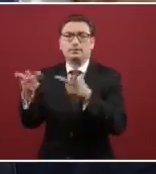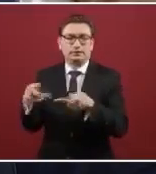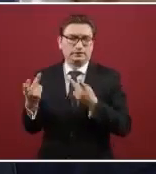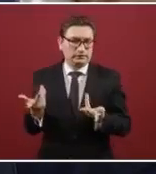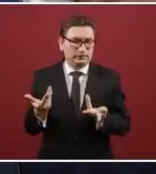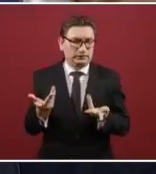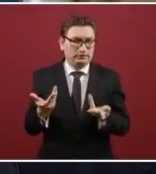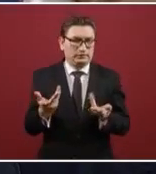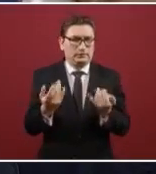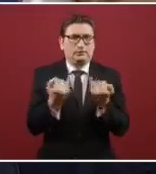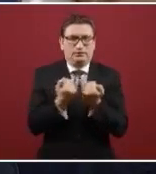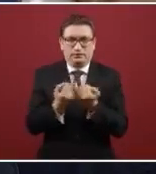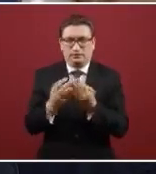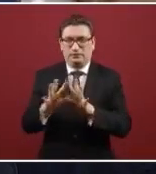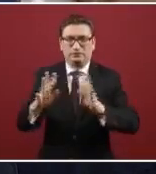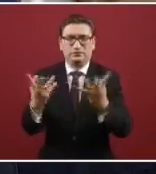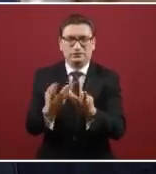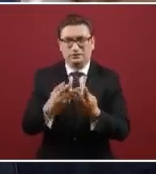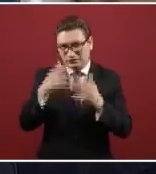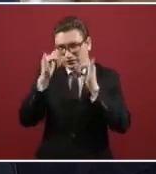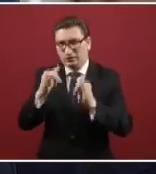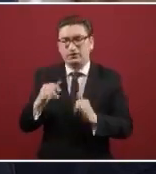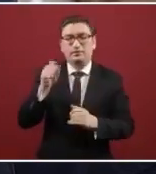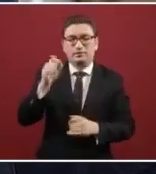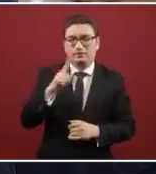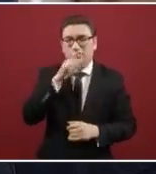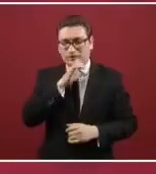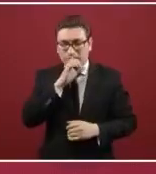toros de Aguascalientes.